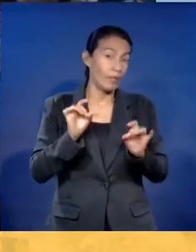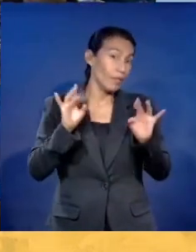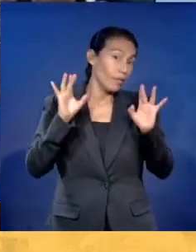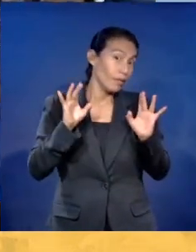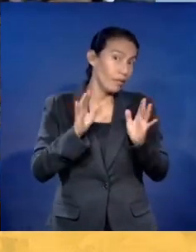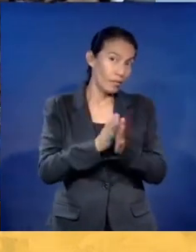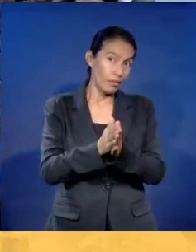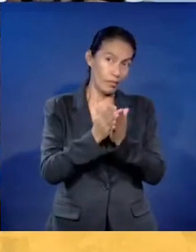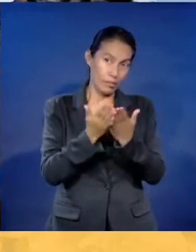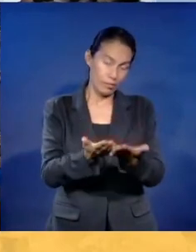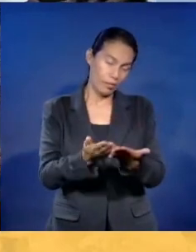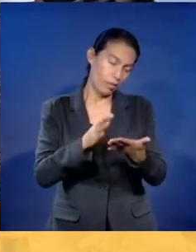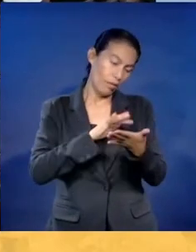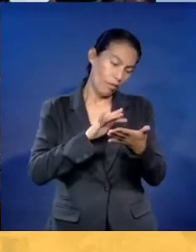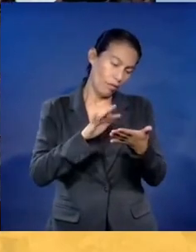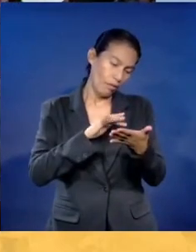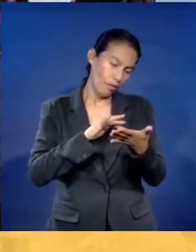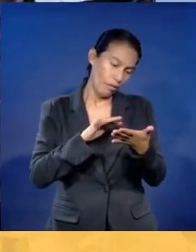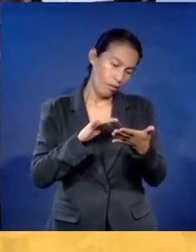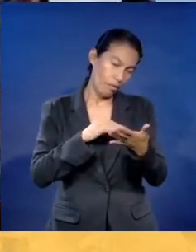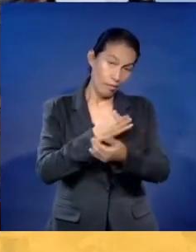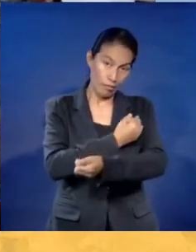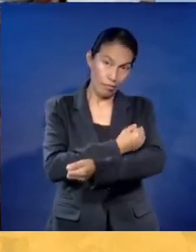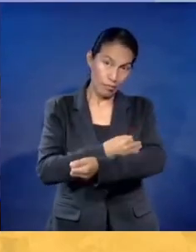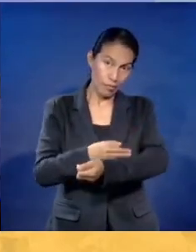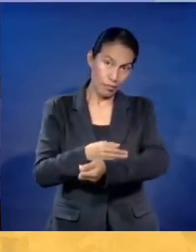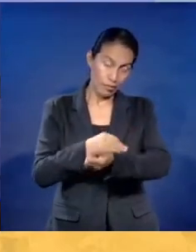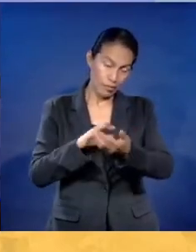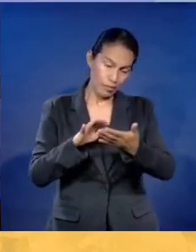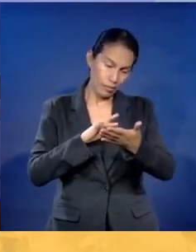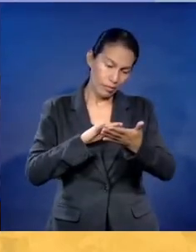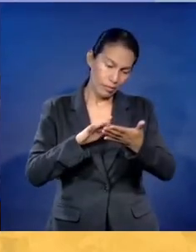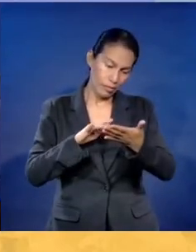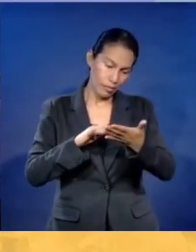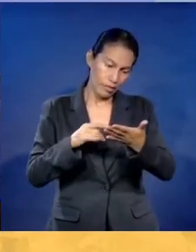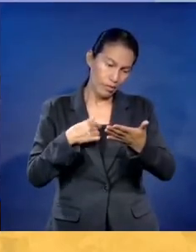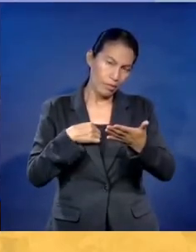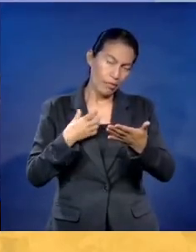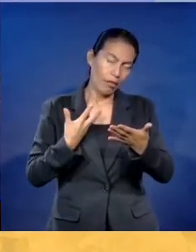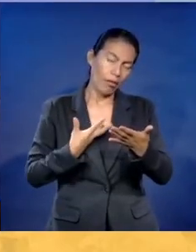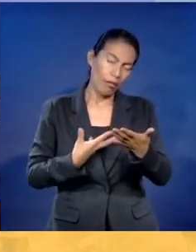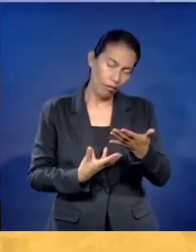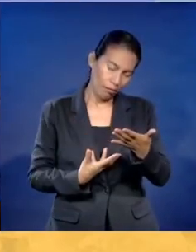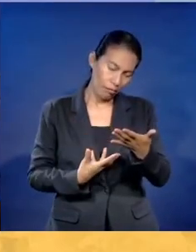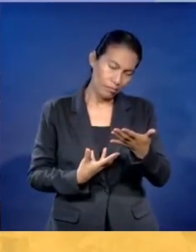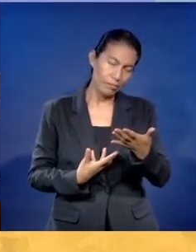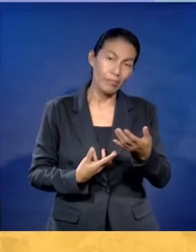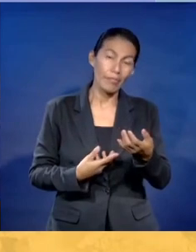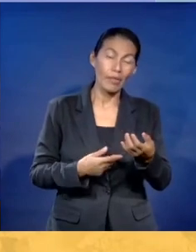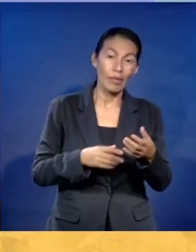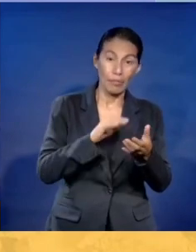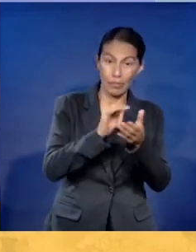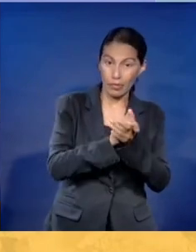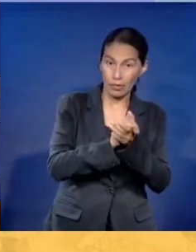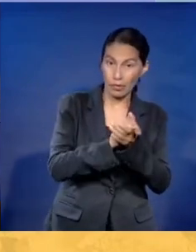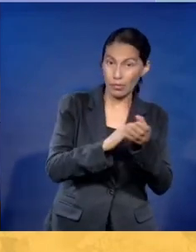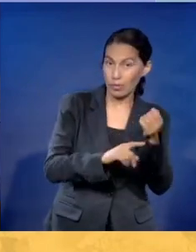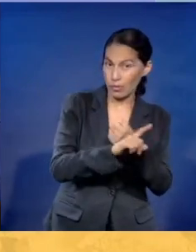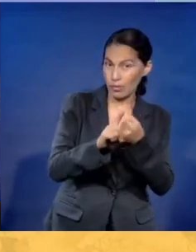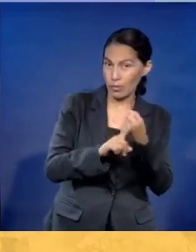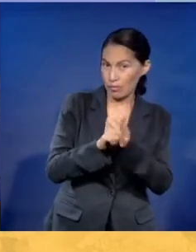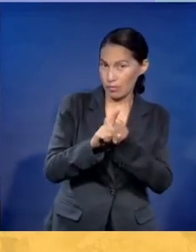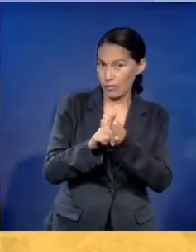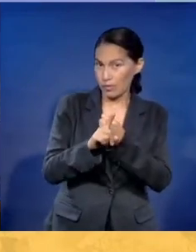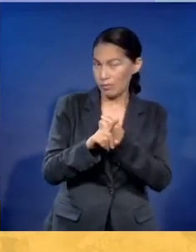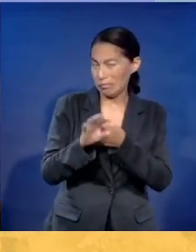me deprimí porque ahí decía que los matrimonios pasan por etapas de conflicto la primera más o menos me acuerdo